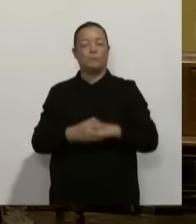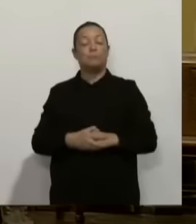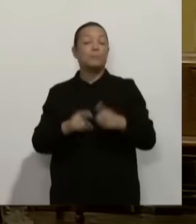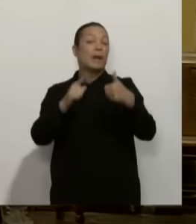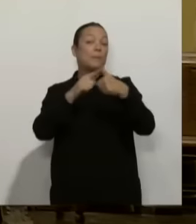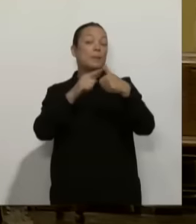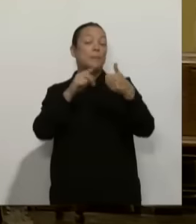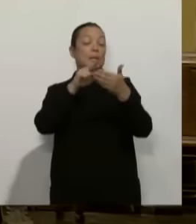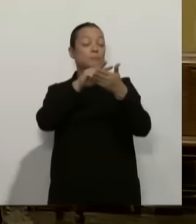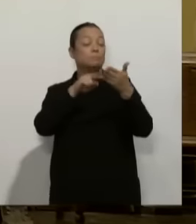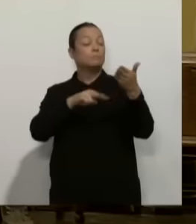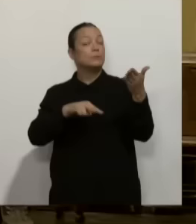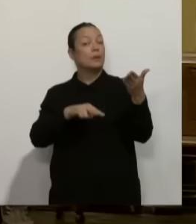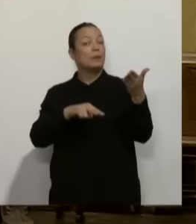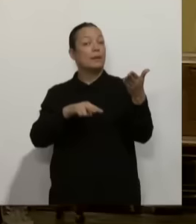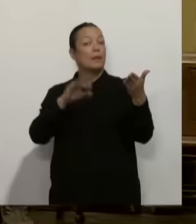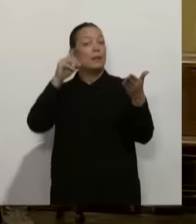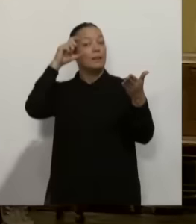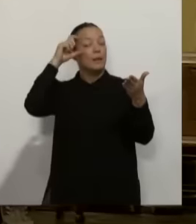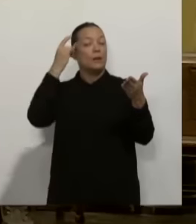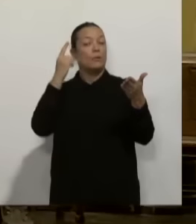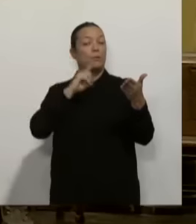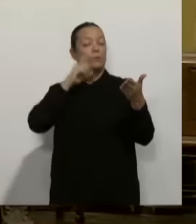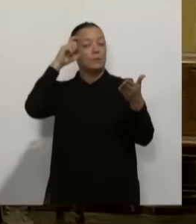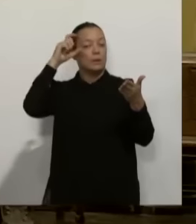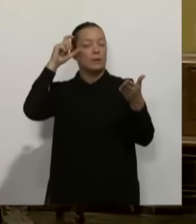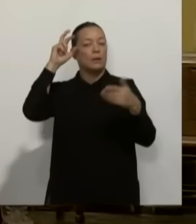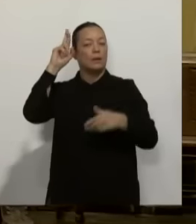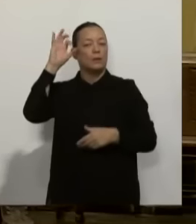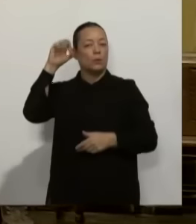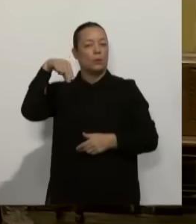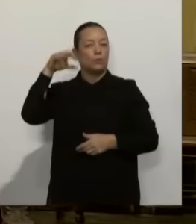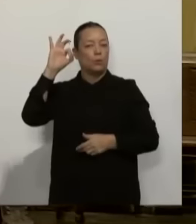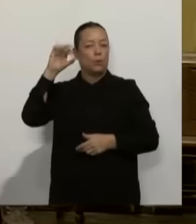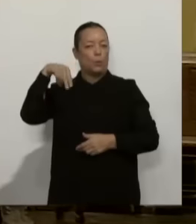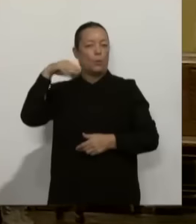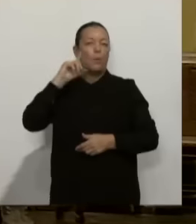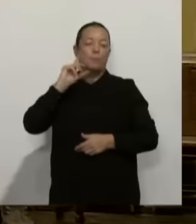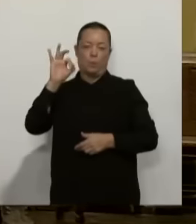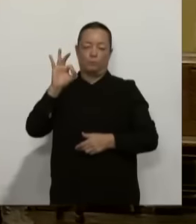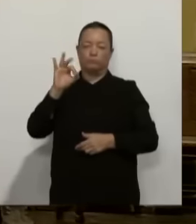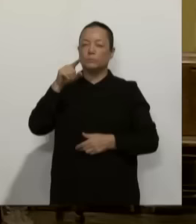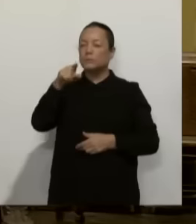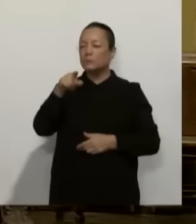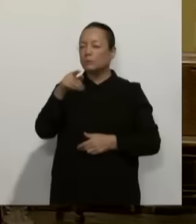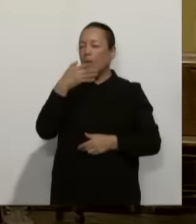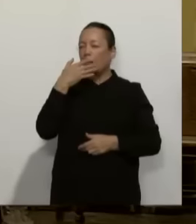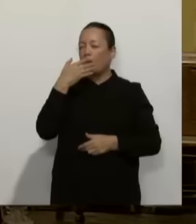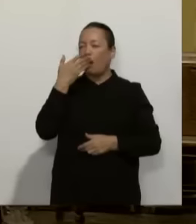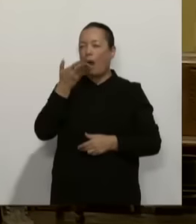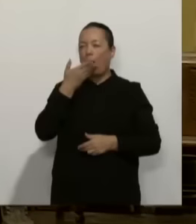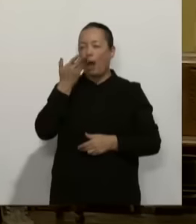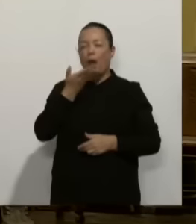La primera lectura del libro del Deuteronomio nos habla de un discurso de Moisés al